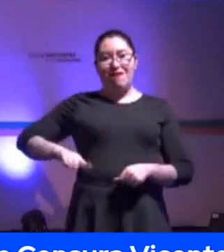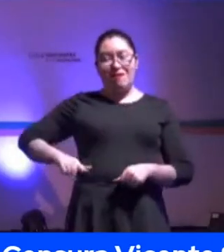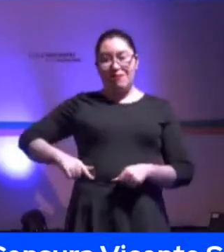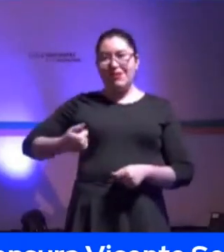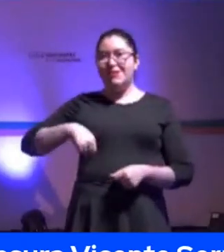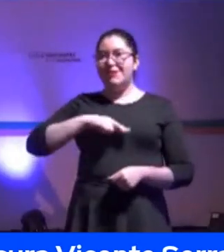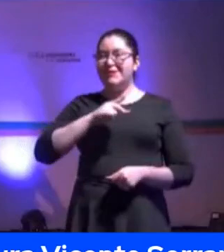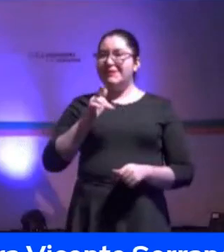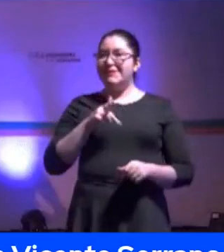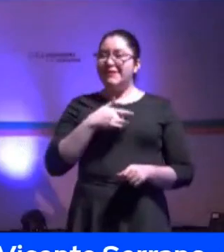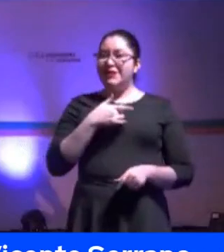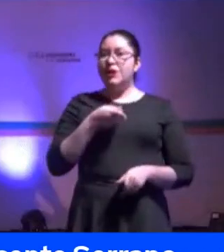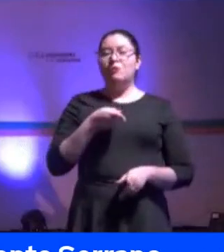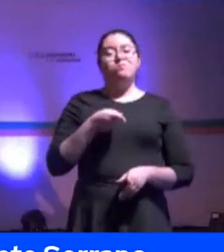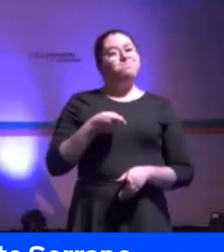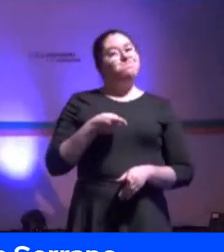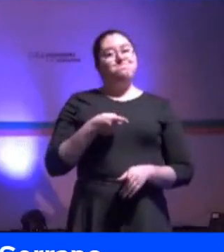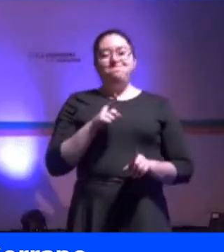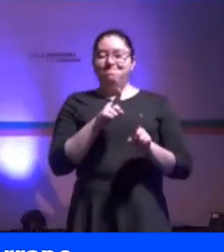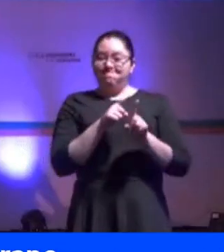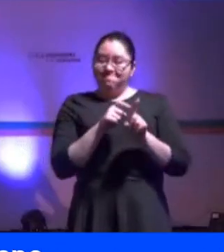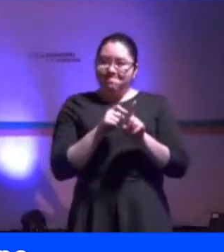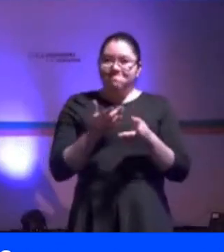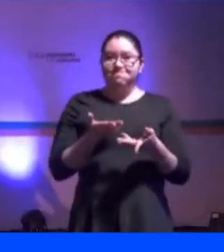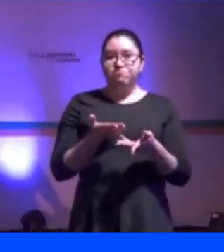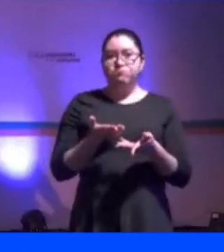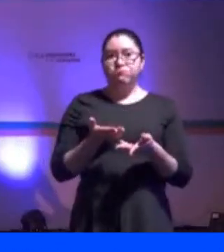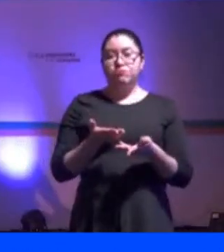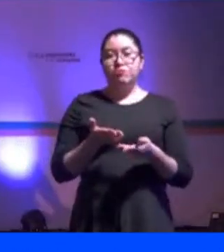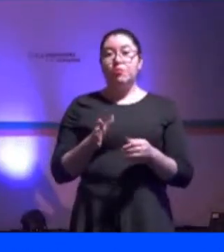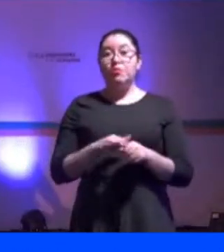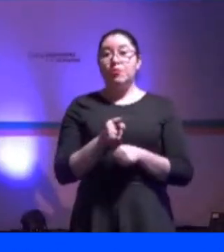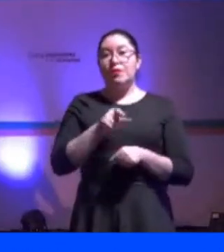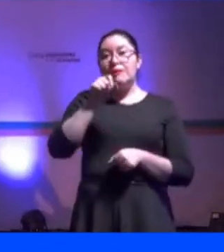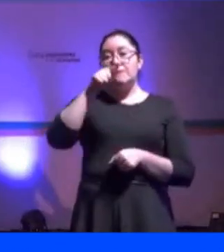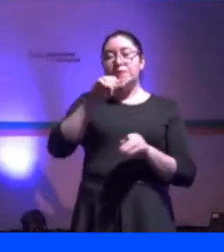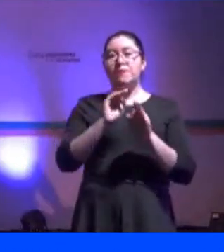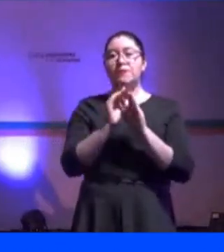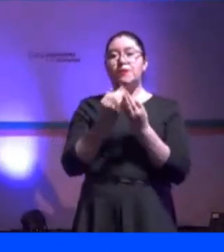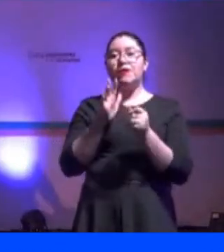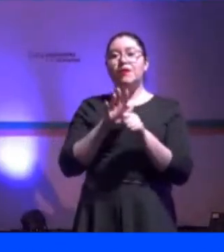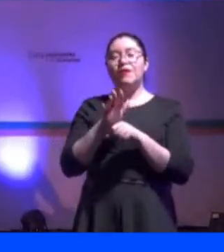la cuestionábamos y duramos mucho, porque vivíamos bajo